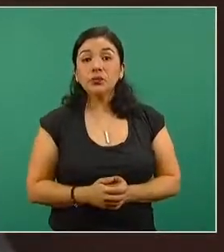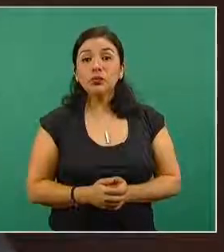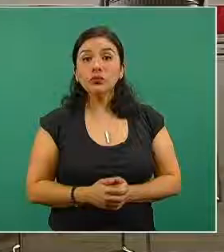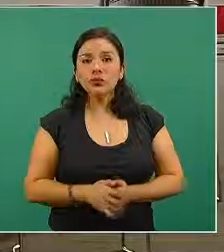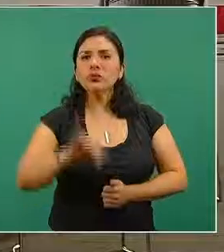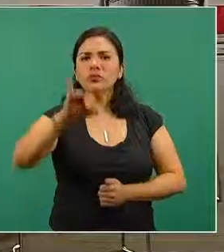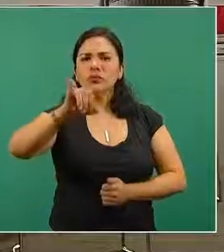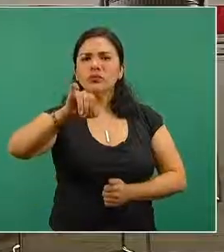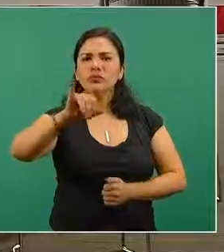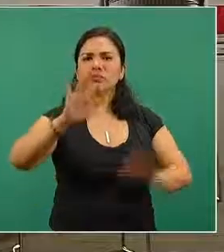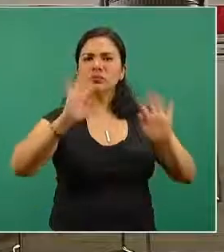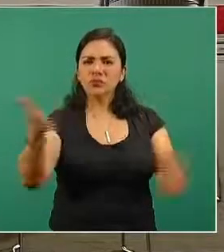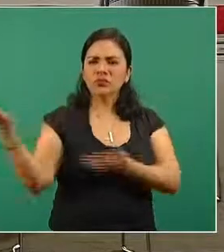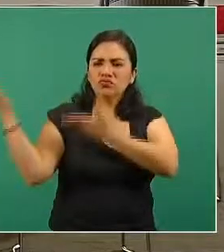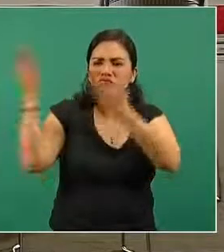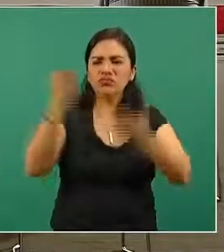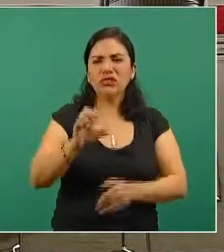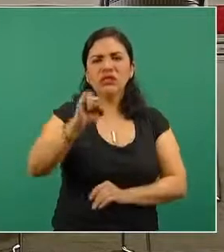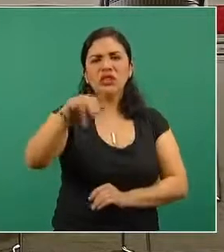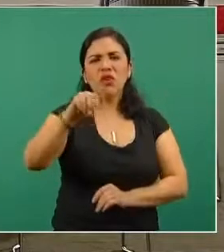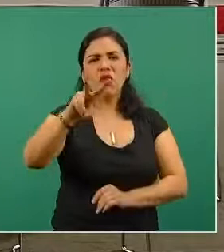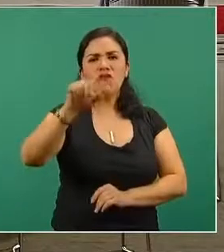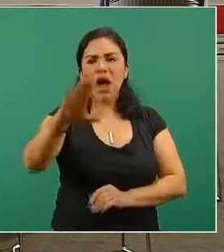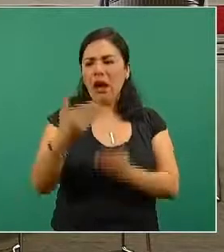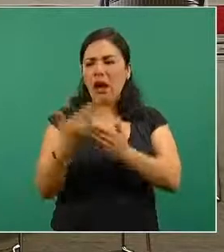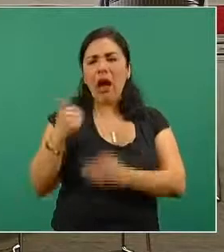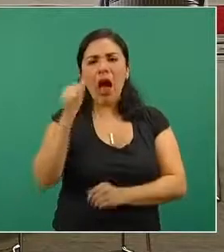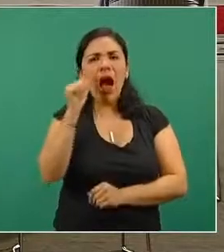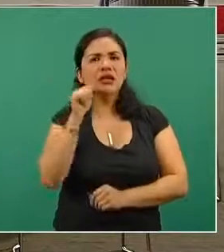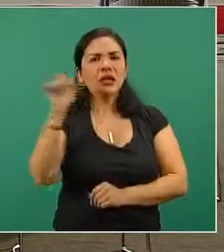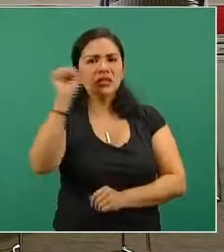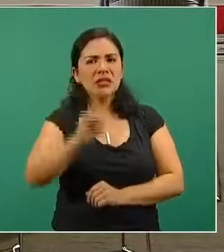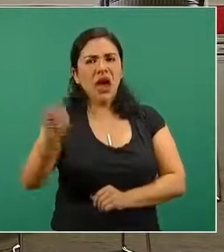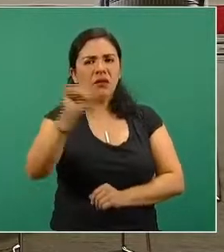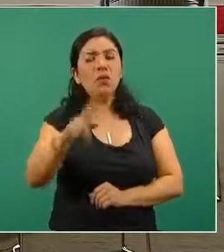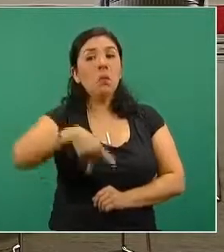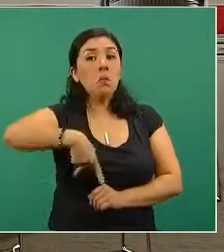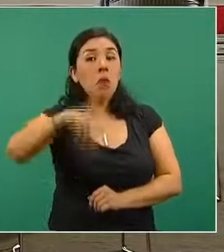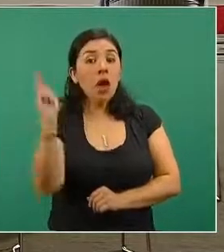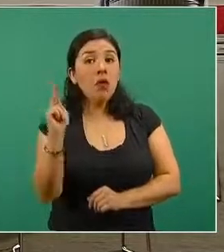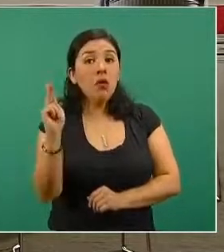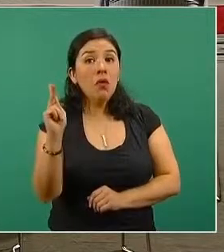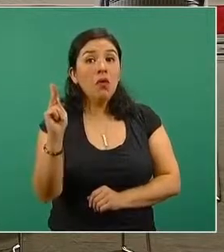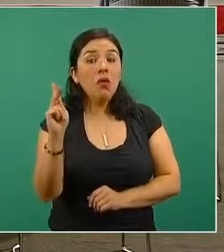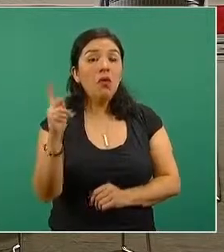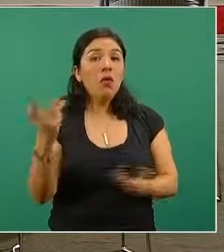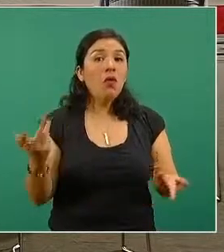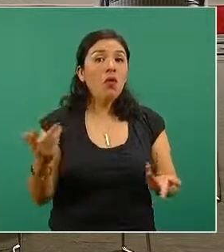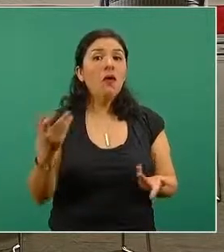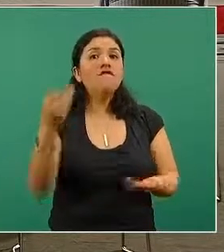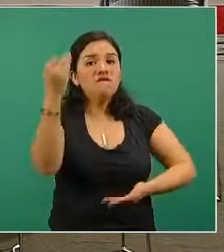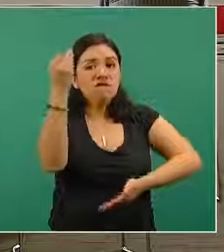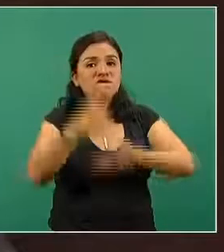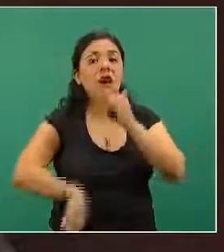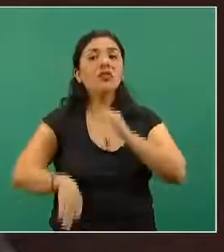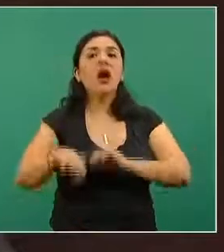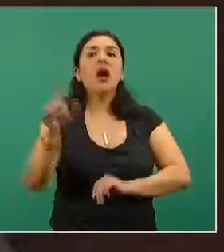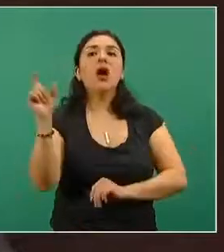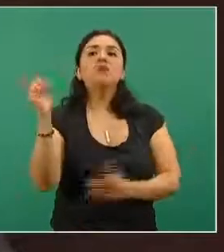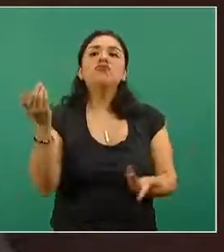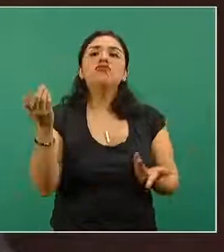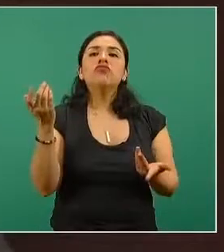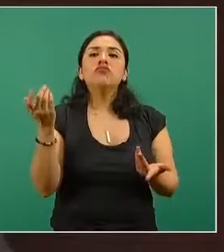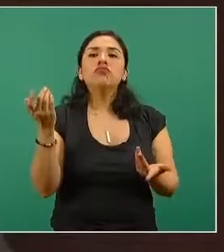sí llegaron unas dosis de Sinovac el sábado pasado. Sin embargo, tenemos aún pendiente por parte